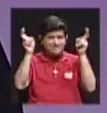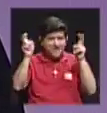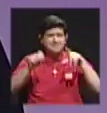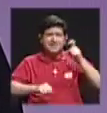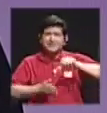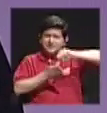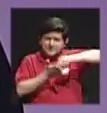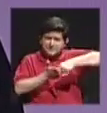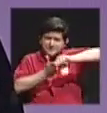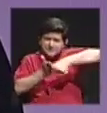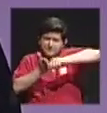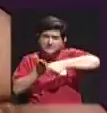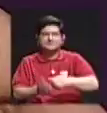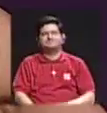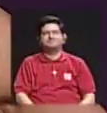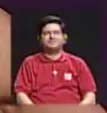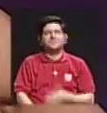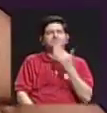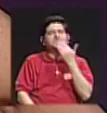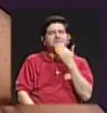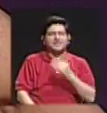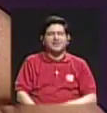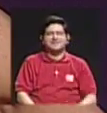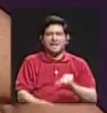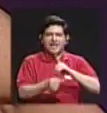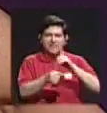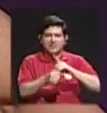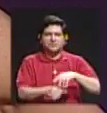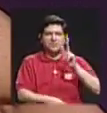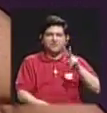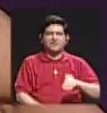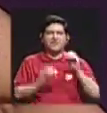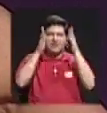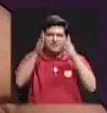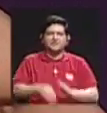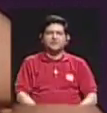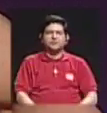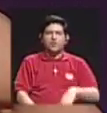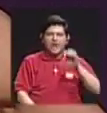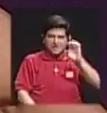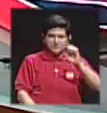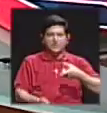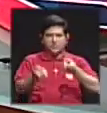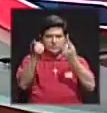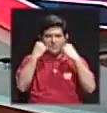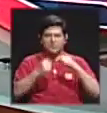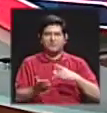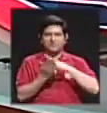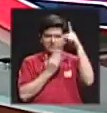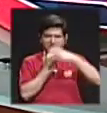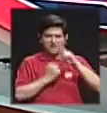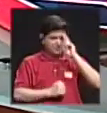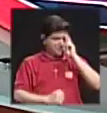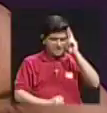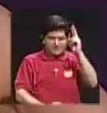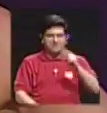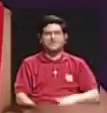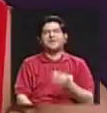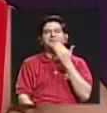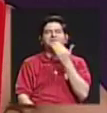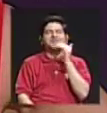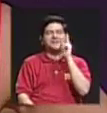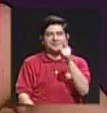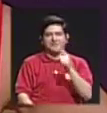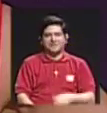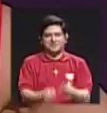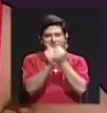que hay que insistir mucho. Mil gracias a la diputada Venegas, al profesor Jerry Espinosa, por aceptar la invitación de Reverencias. Y muchas gracias